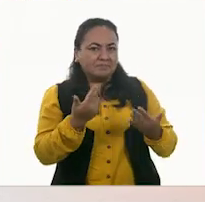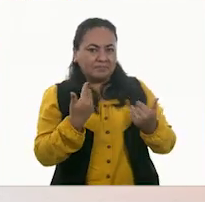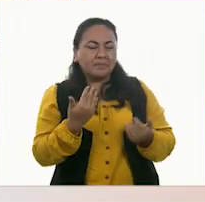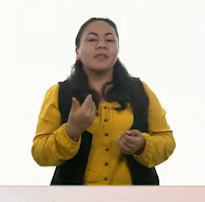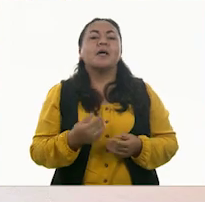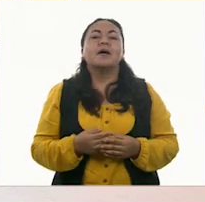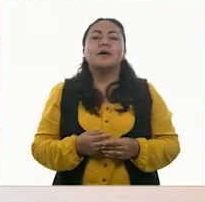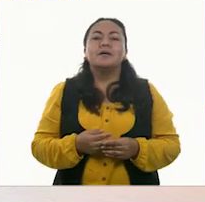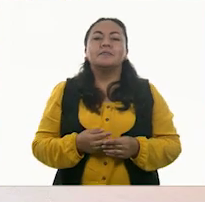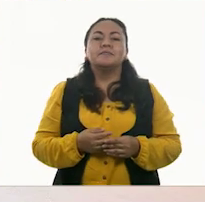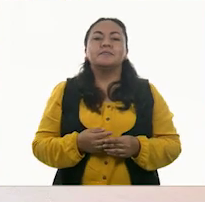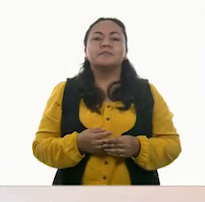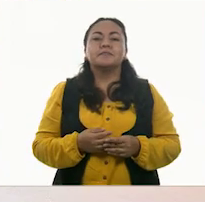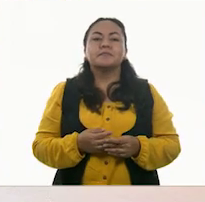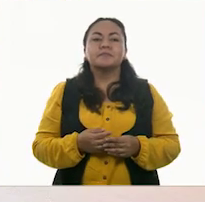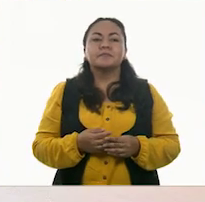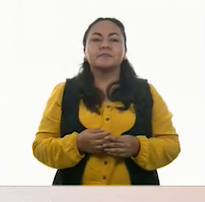tiempo.